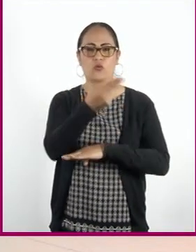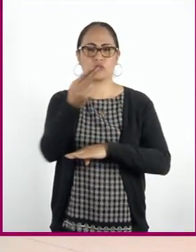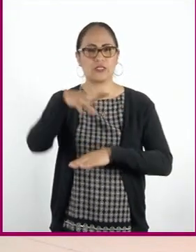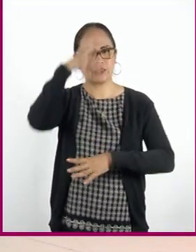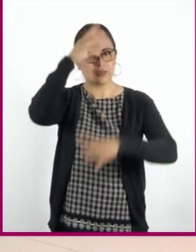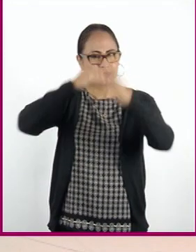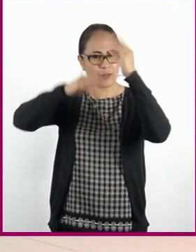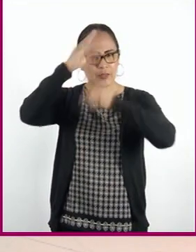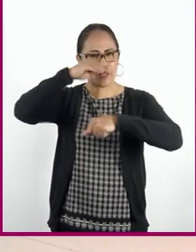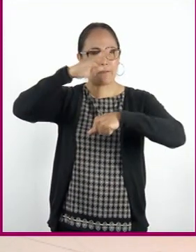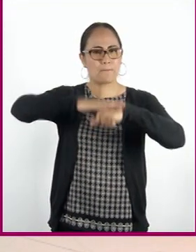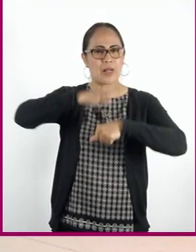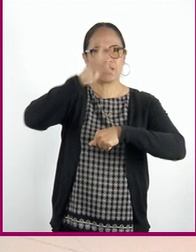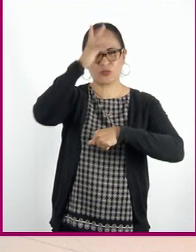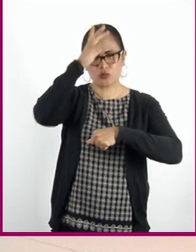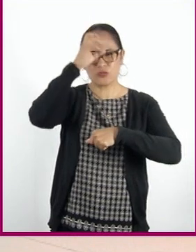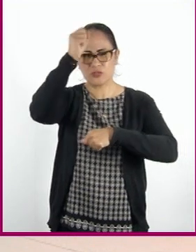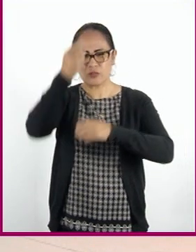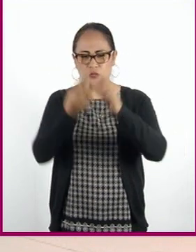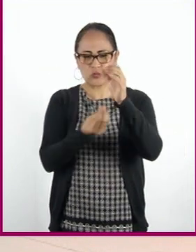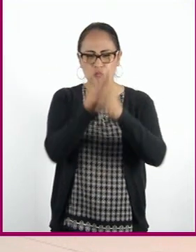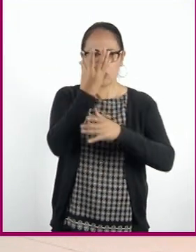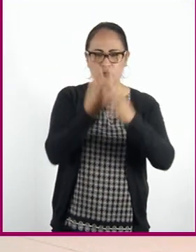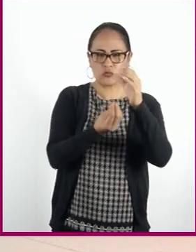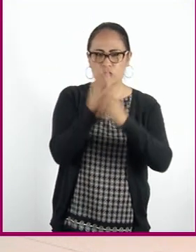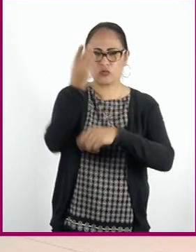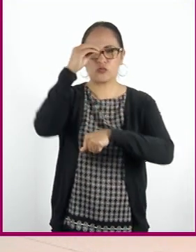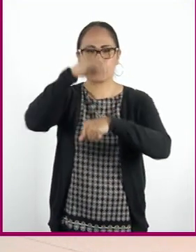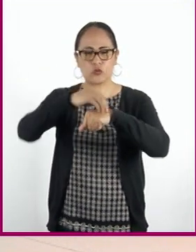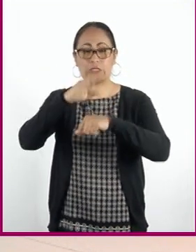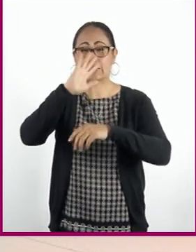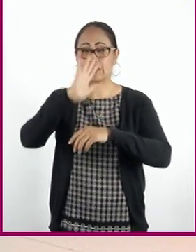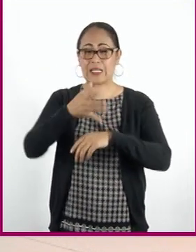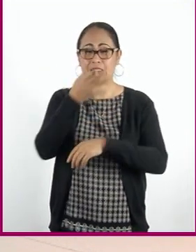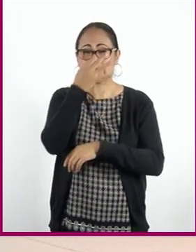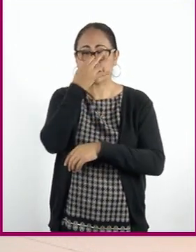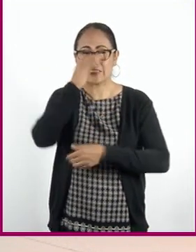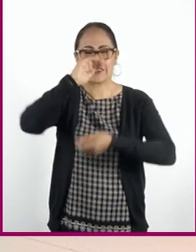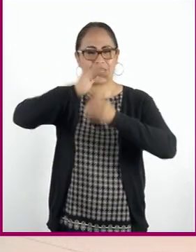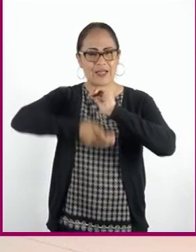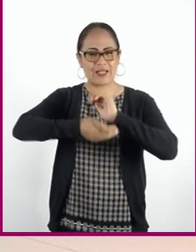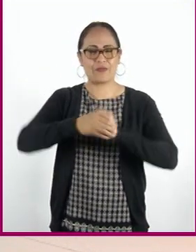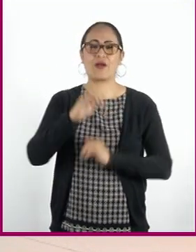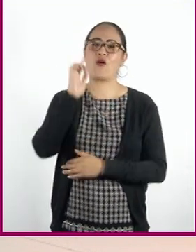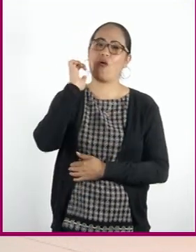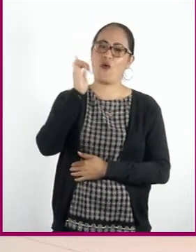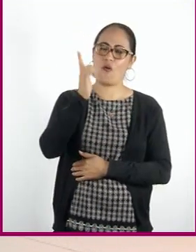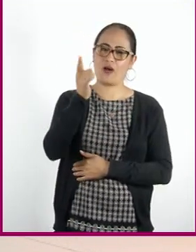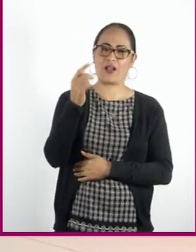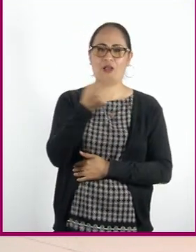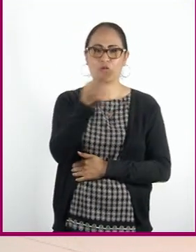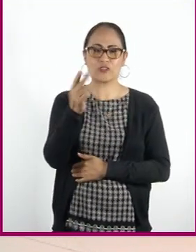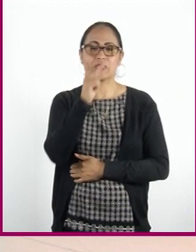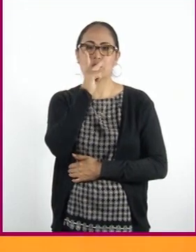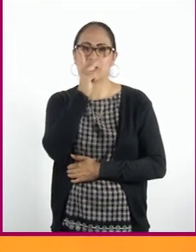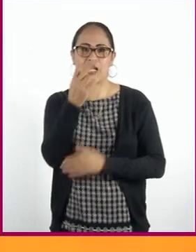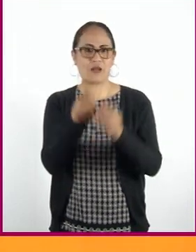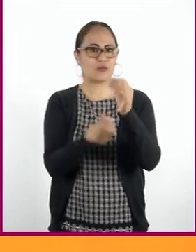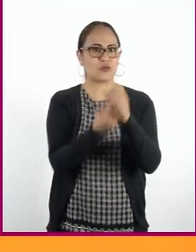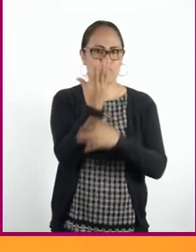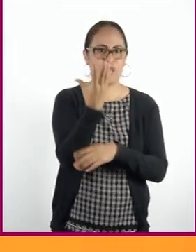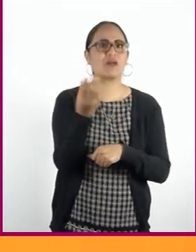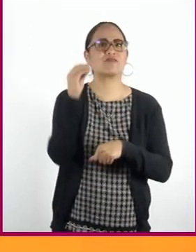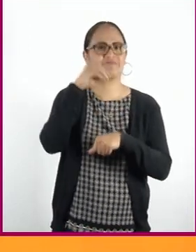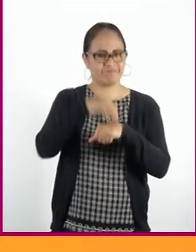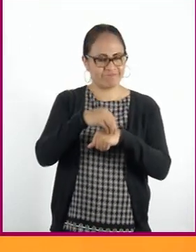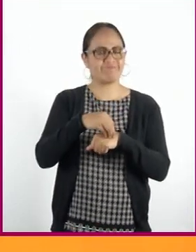construyendo su vocabulario científico. Estamos por culminar. Esperemos que tengan muchas palabras.